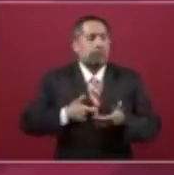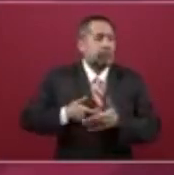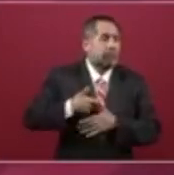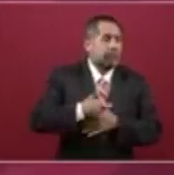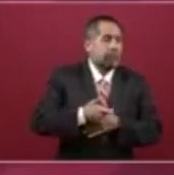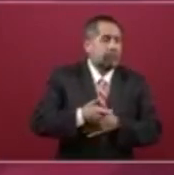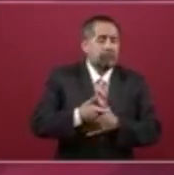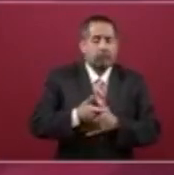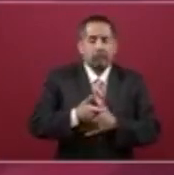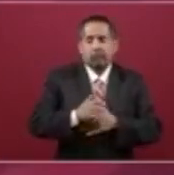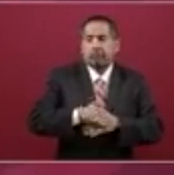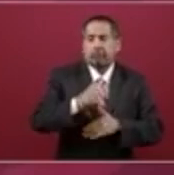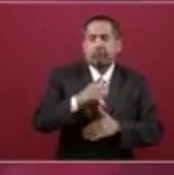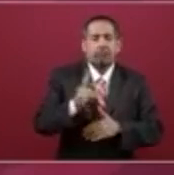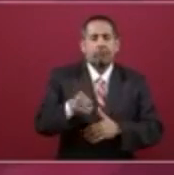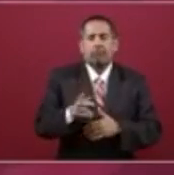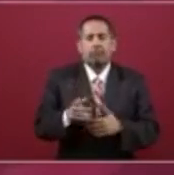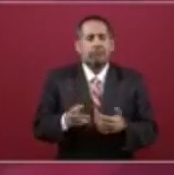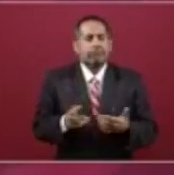pasa como